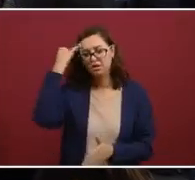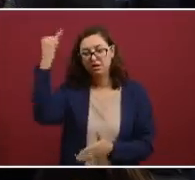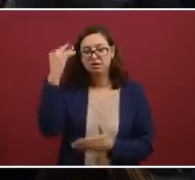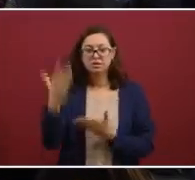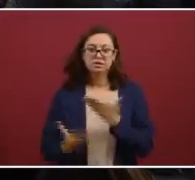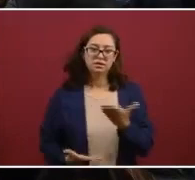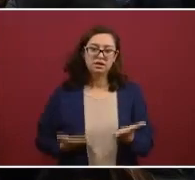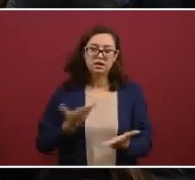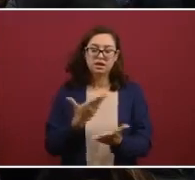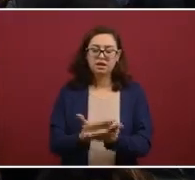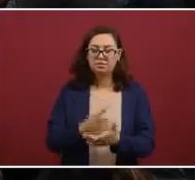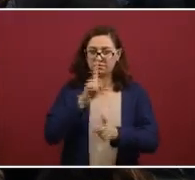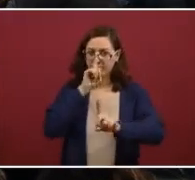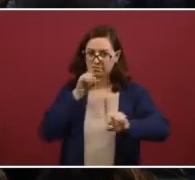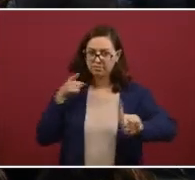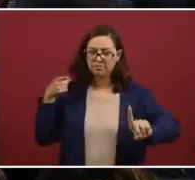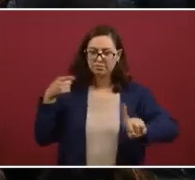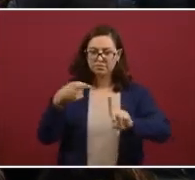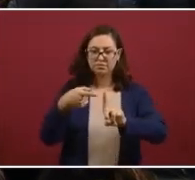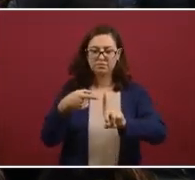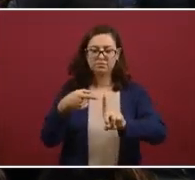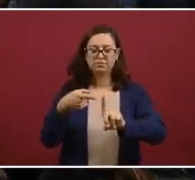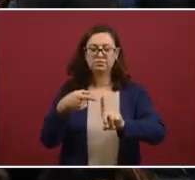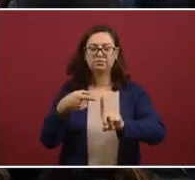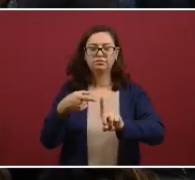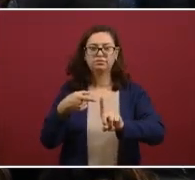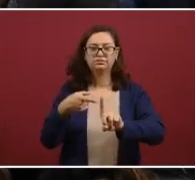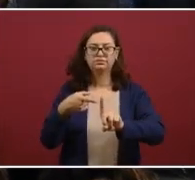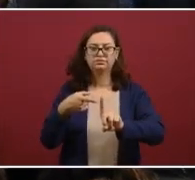de poner el foco, de